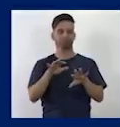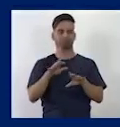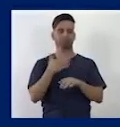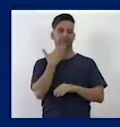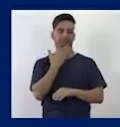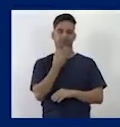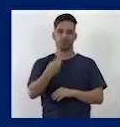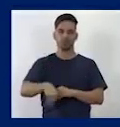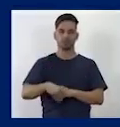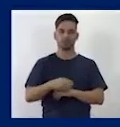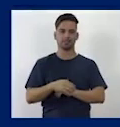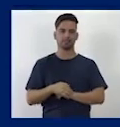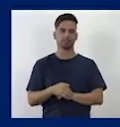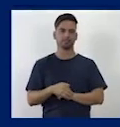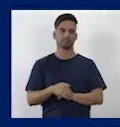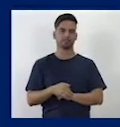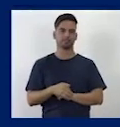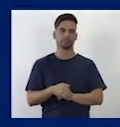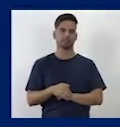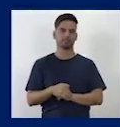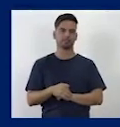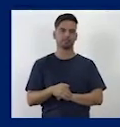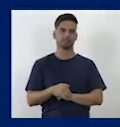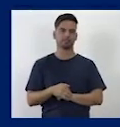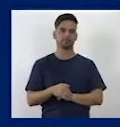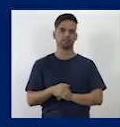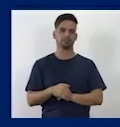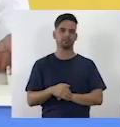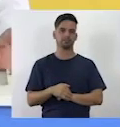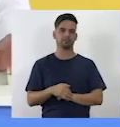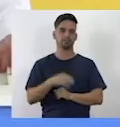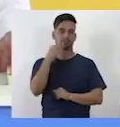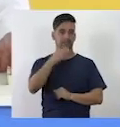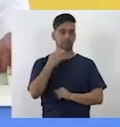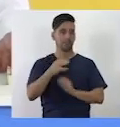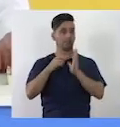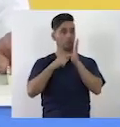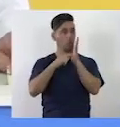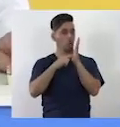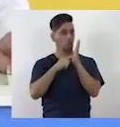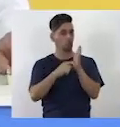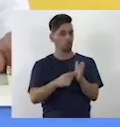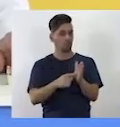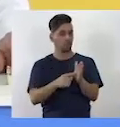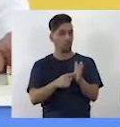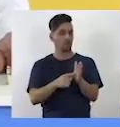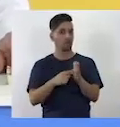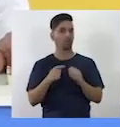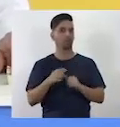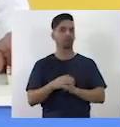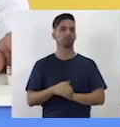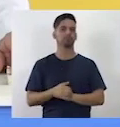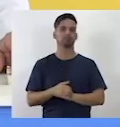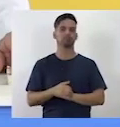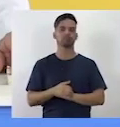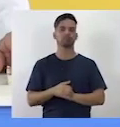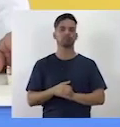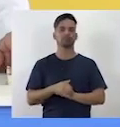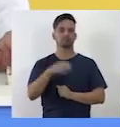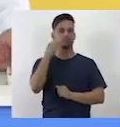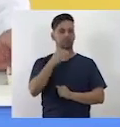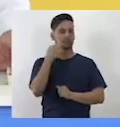a tiempo completo a su disposición así como el repasador virtual consejo como siempre mantener siempre